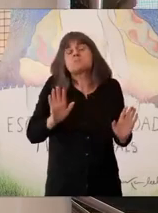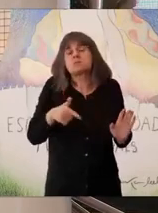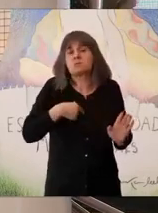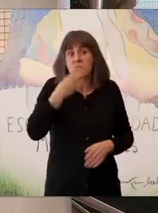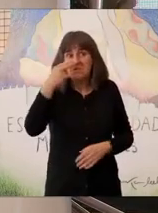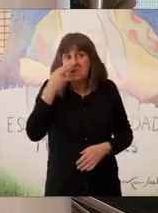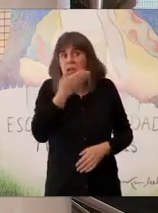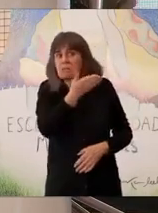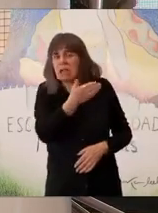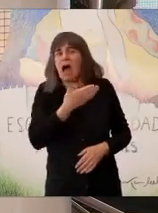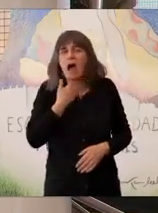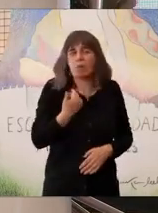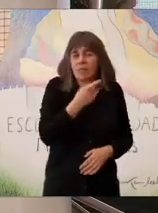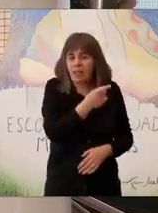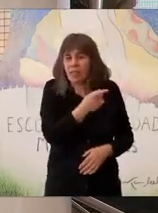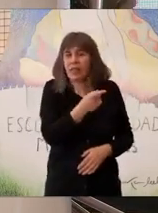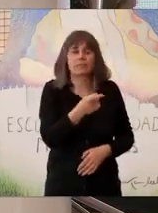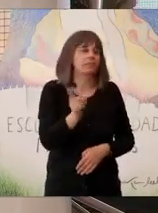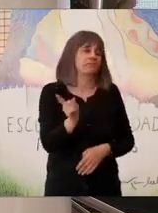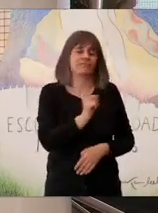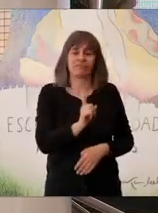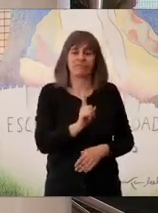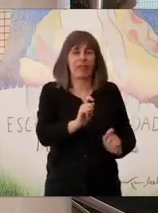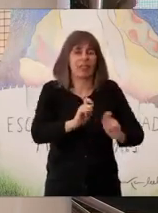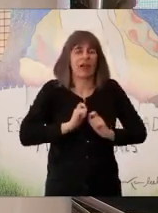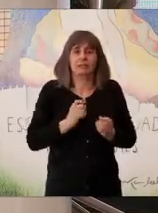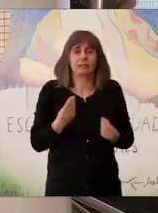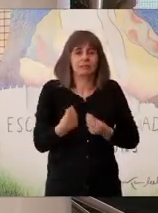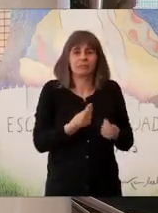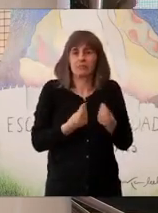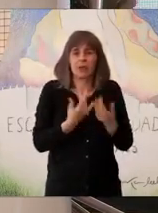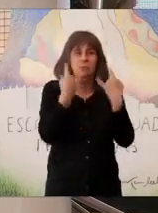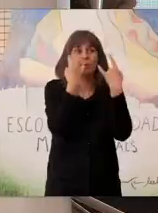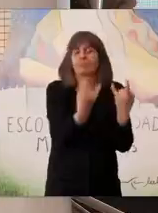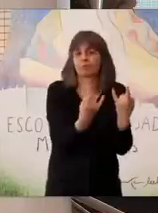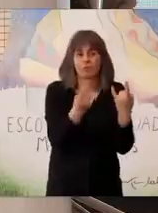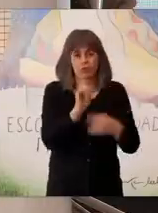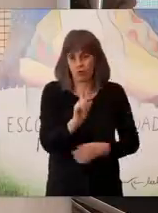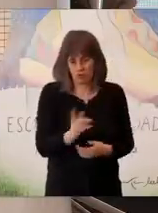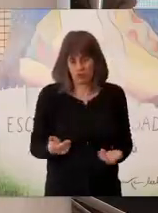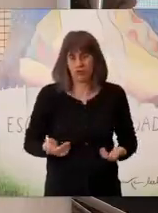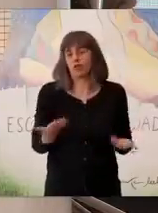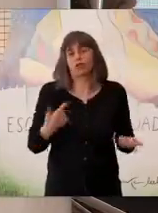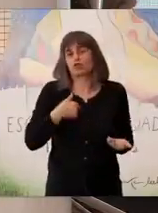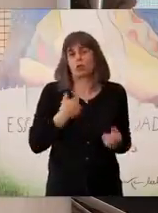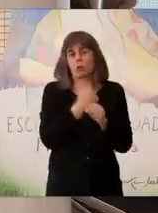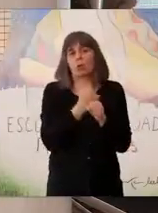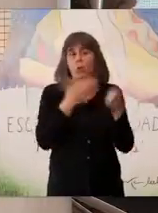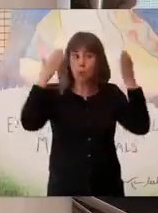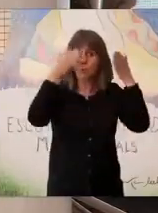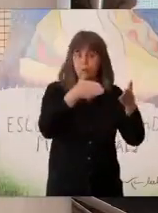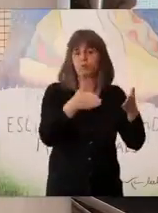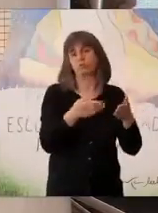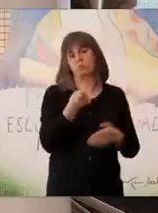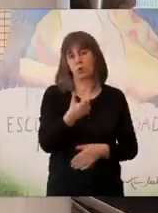lo que a mí me apetece, lo que a mí me genera más atractivo y por lo tanto más aplicación. Que sea evaluable me